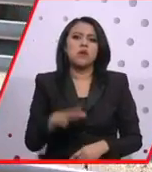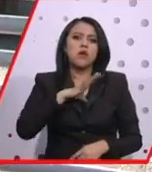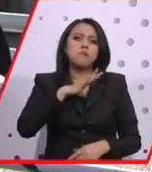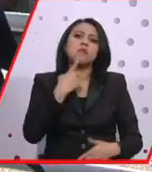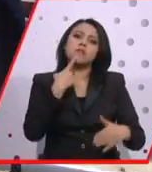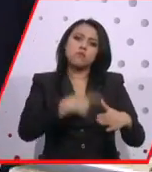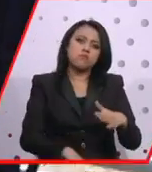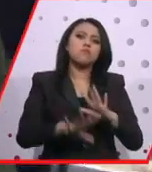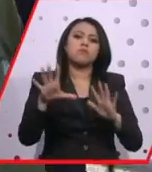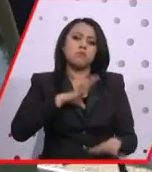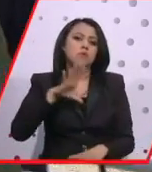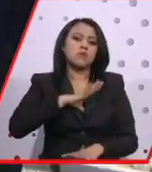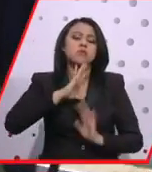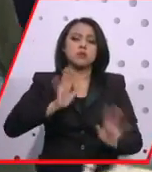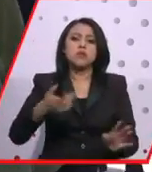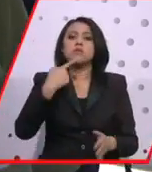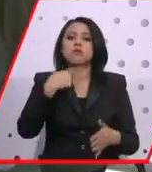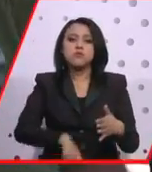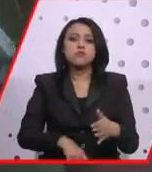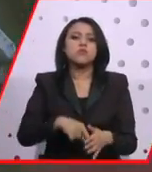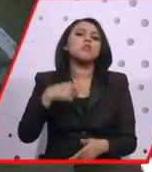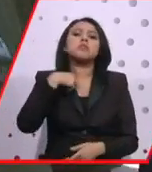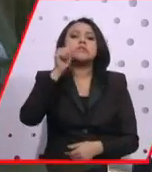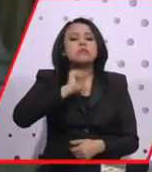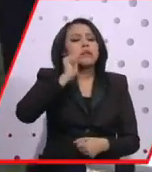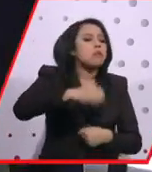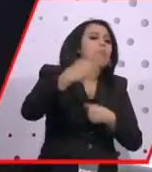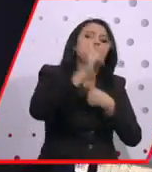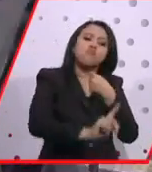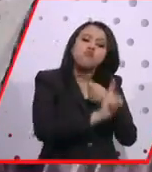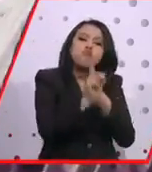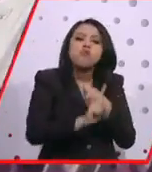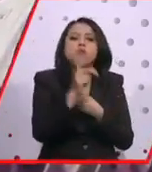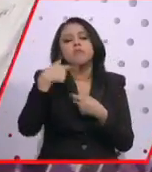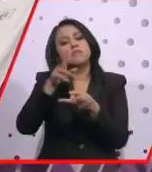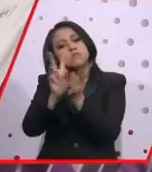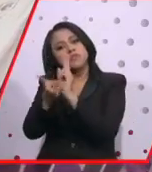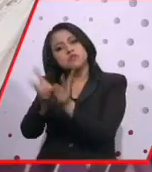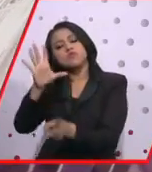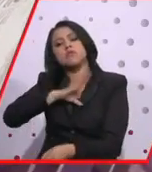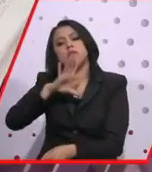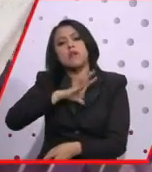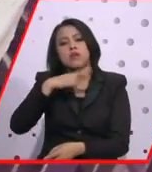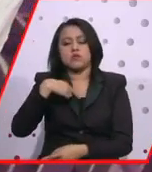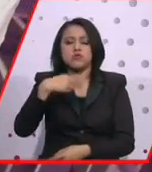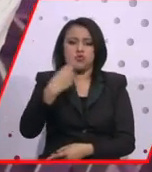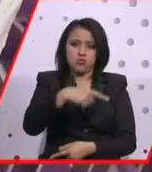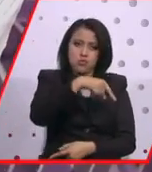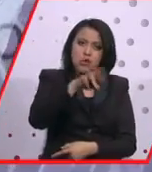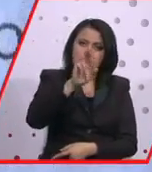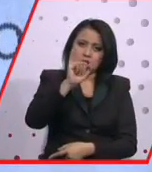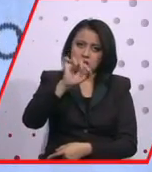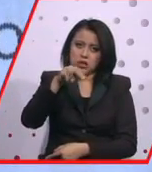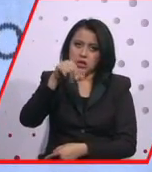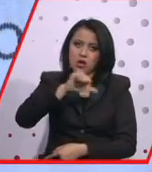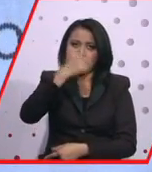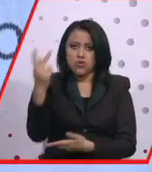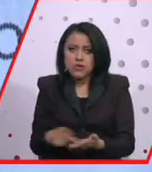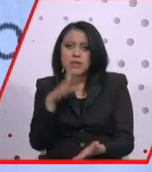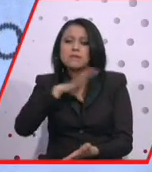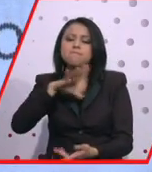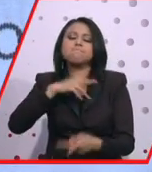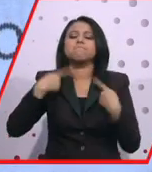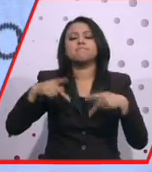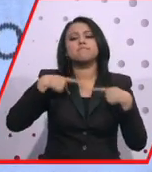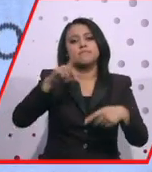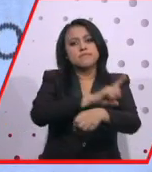i todos debemos con todos en la señora reyna expresa que acudió nuevamente a la delegación para